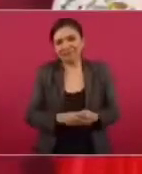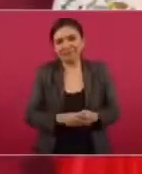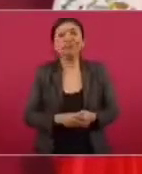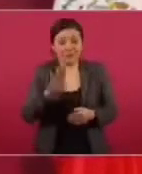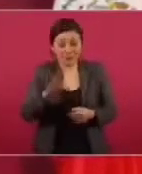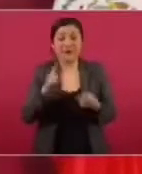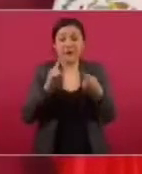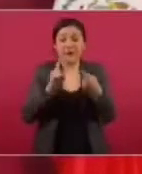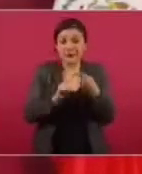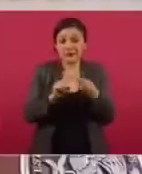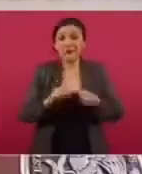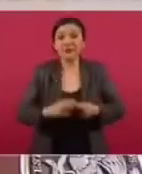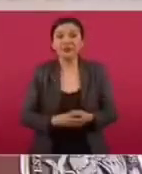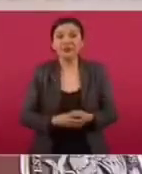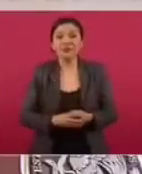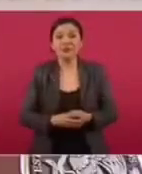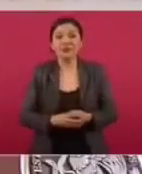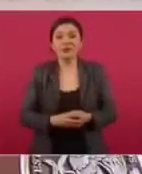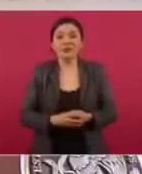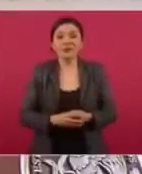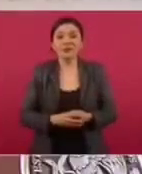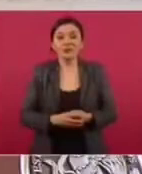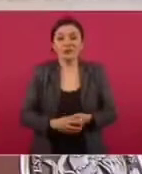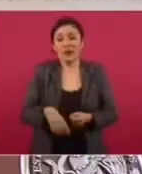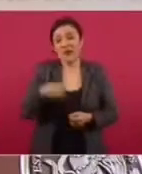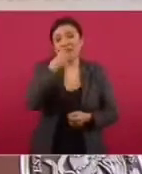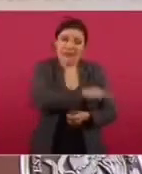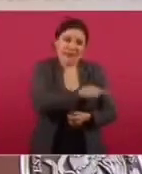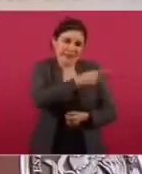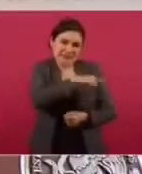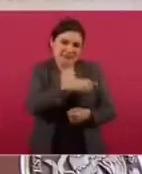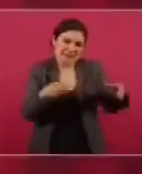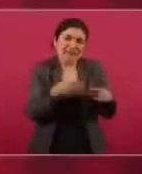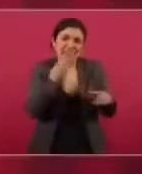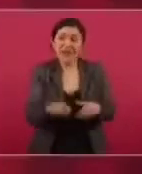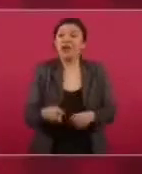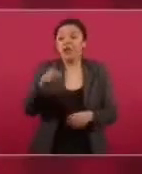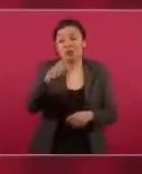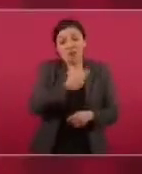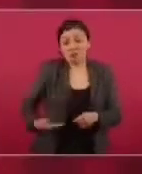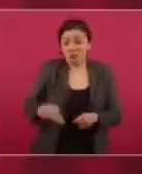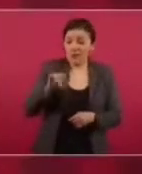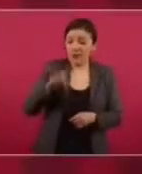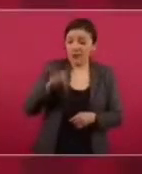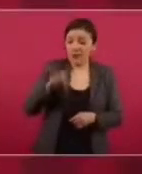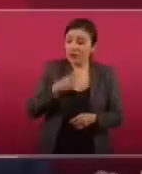primero nos vas a financiar 1.500 millones de dólares. Segundo,